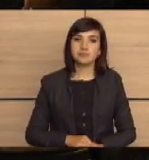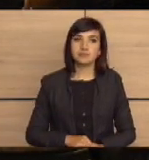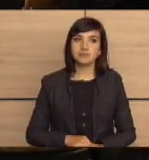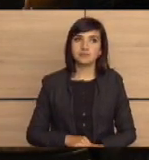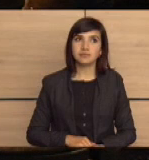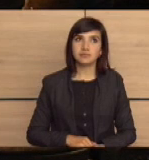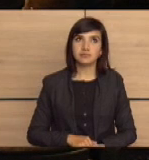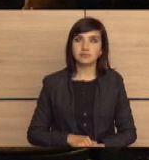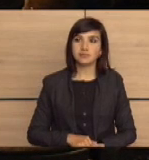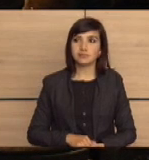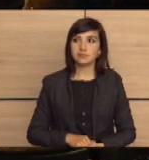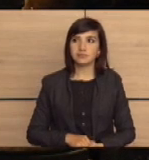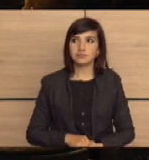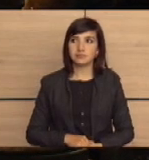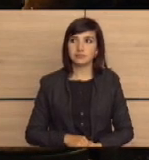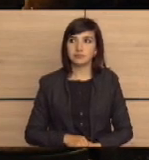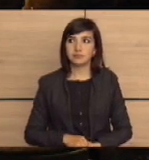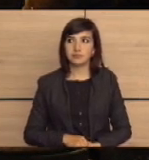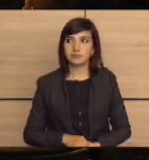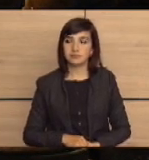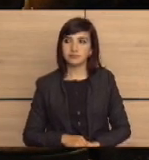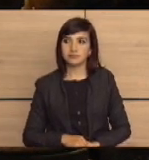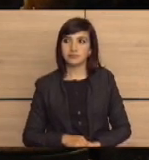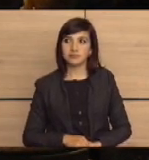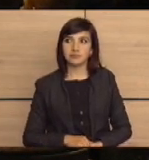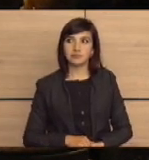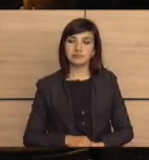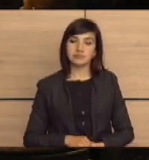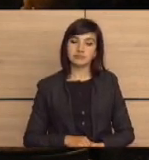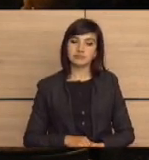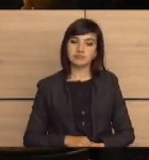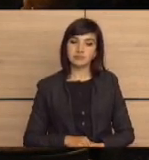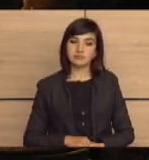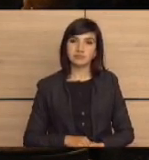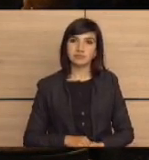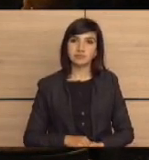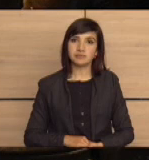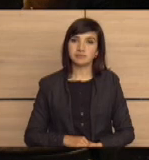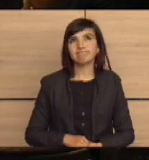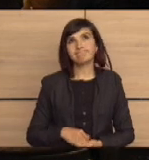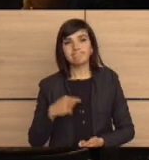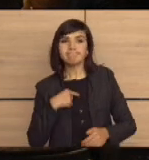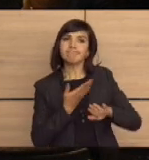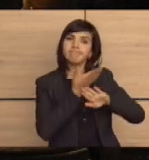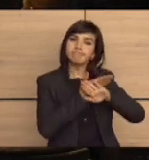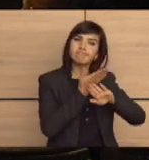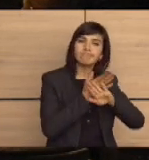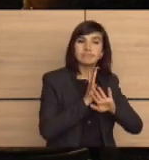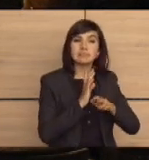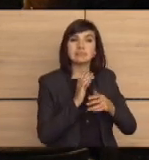Bueno, nuevamente, pues para la comisión básicamente sería abrir los espacios también para